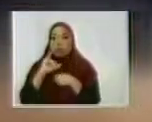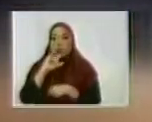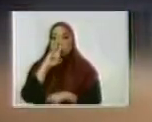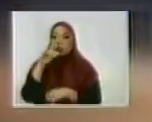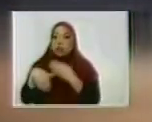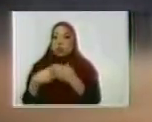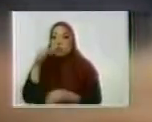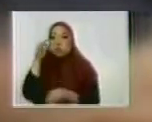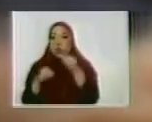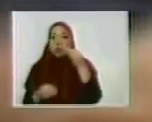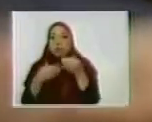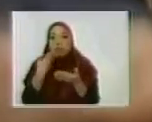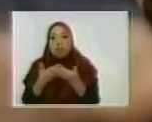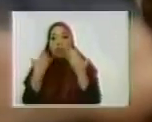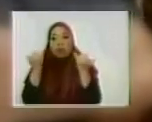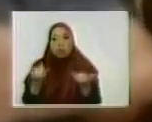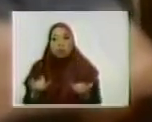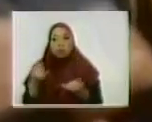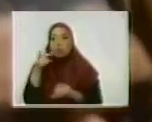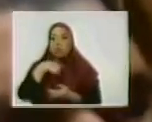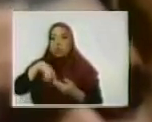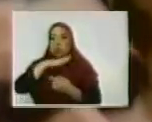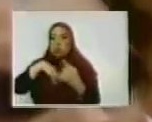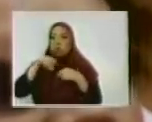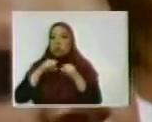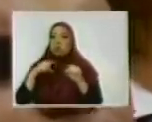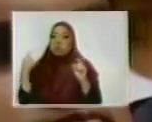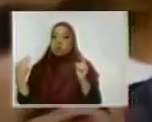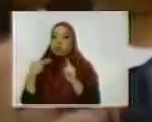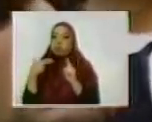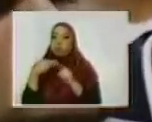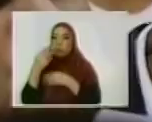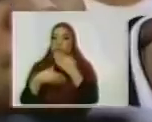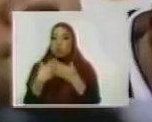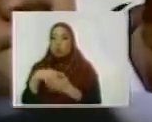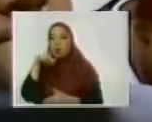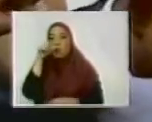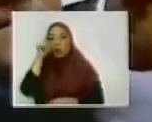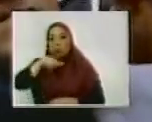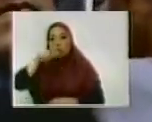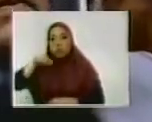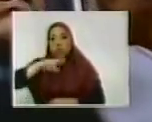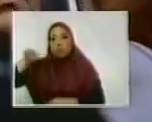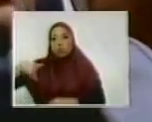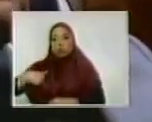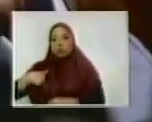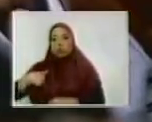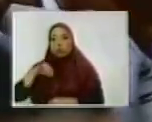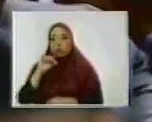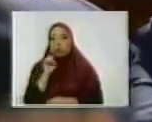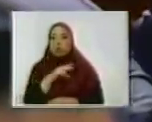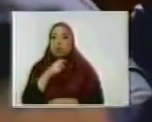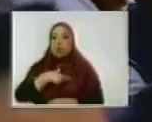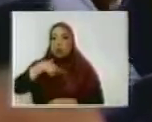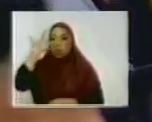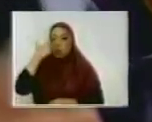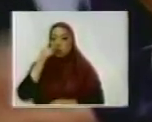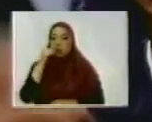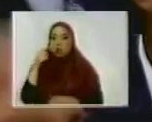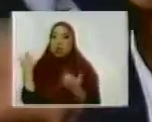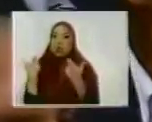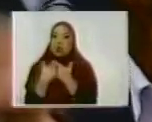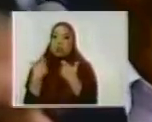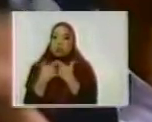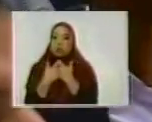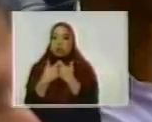ordenamiento jurídico vigente, no están establecidos como delito, y por lo tanto, si no son delito, no existe pena, y